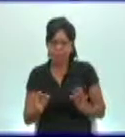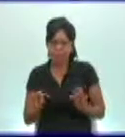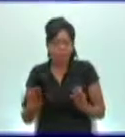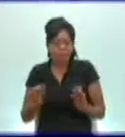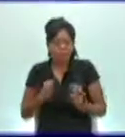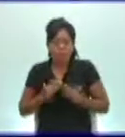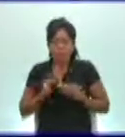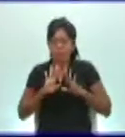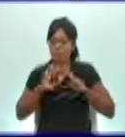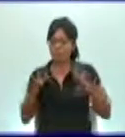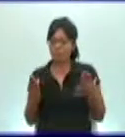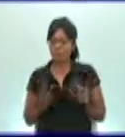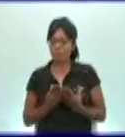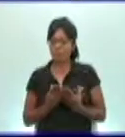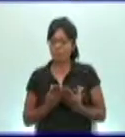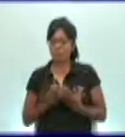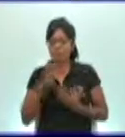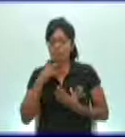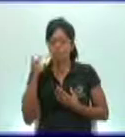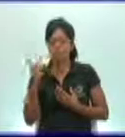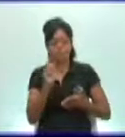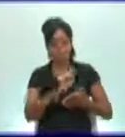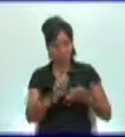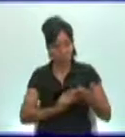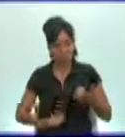vidas. Copien en sus libretas.